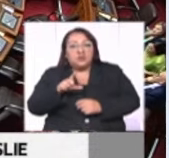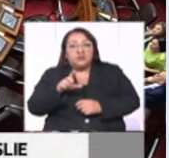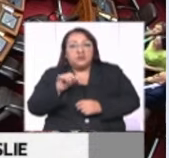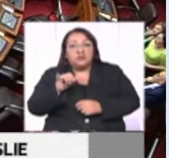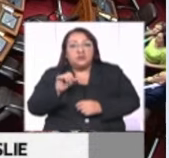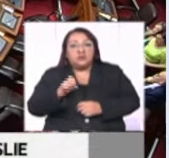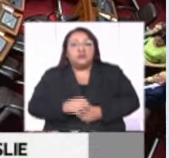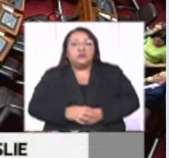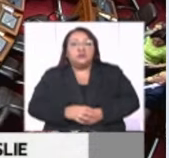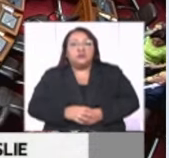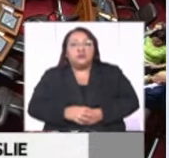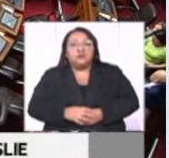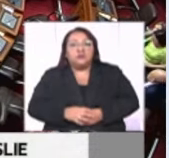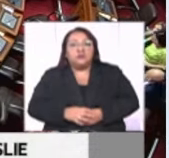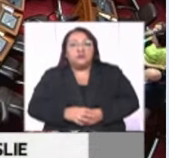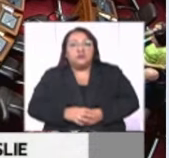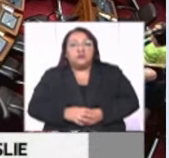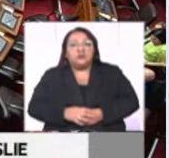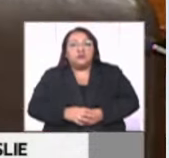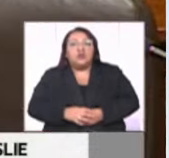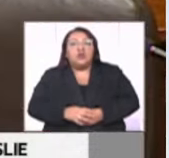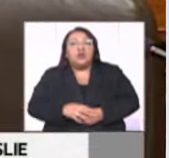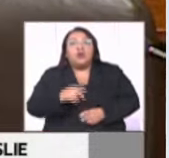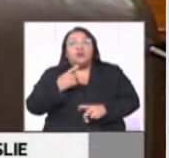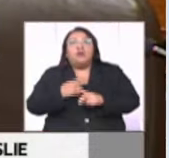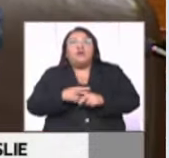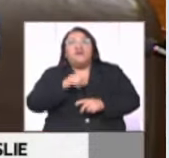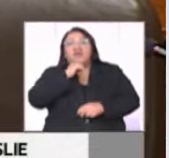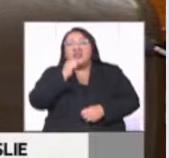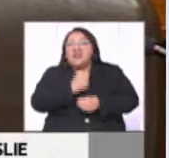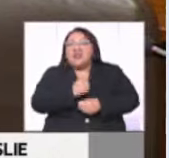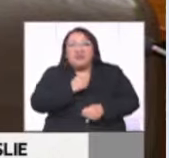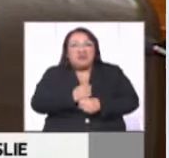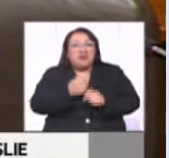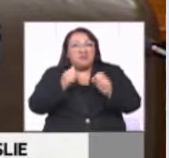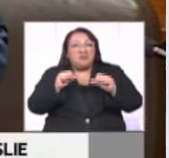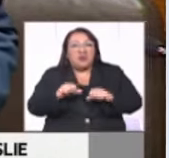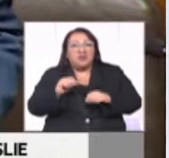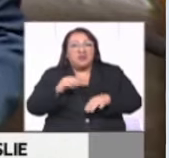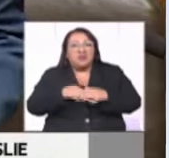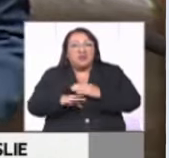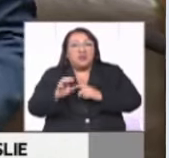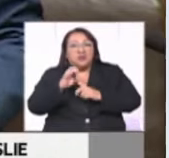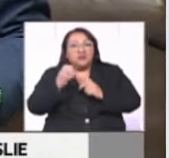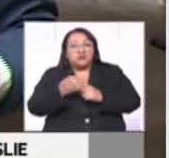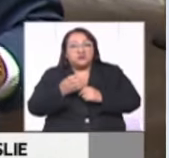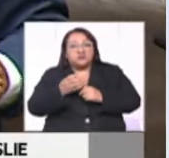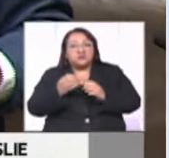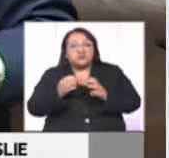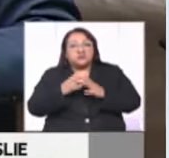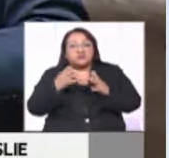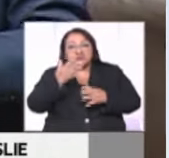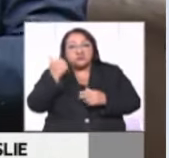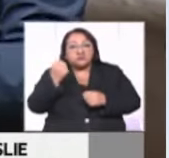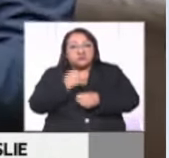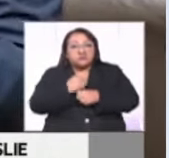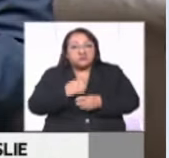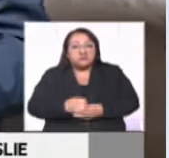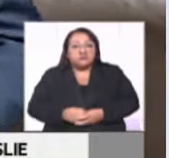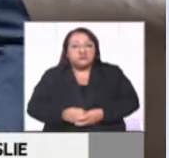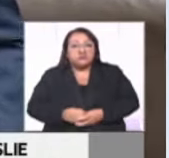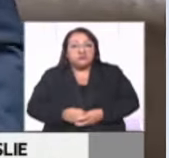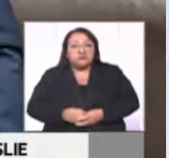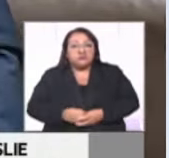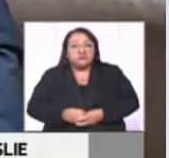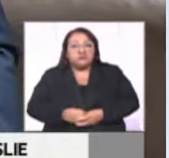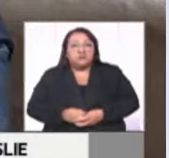Urteaga Peña, por su falta de capacidad de gestión en la conducción del sector cultura y grave omisión de las funciones. ¿Por qué